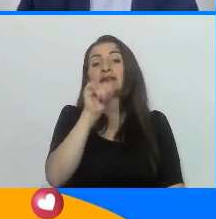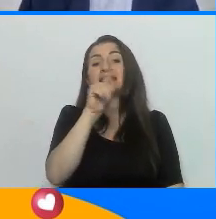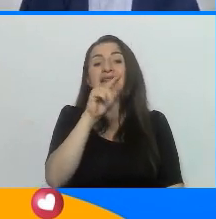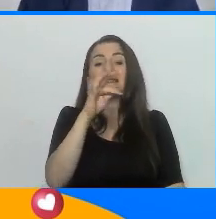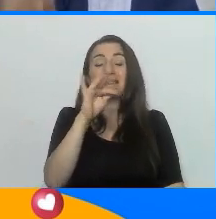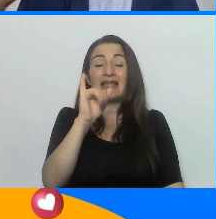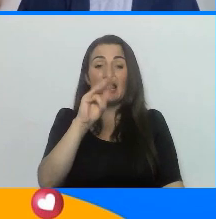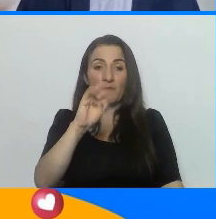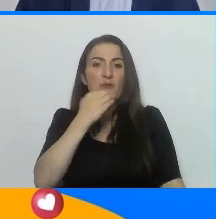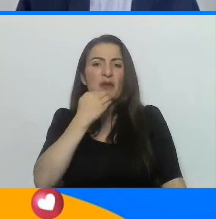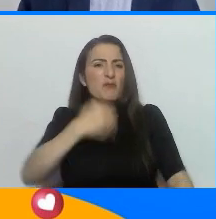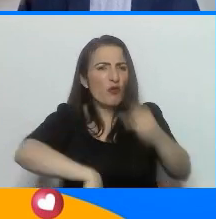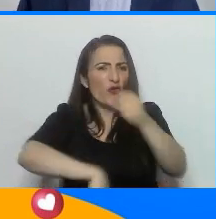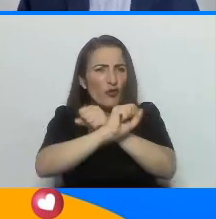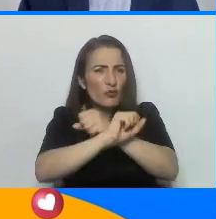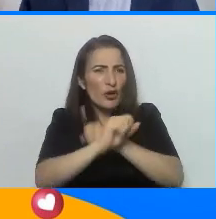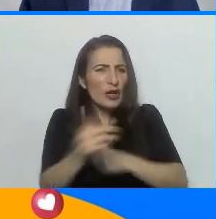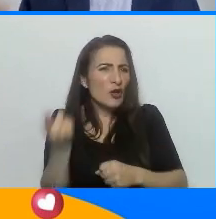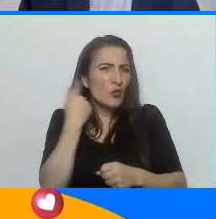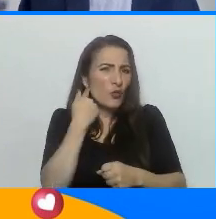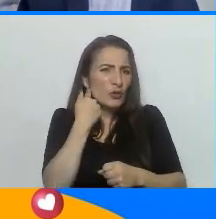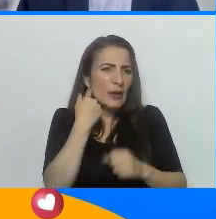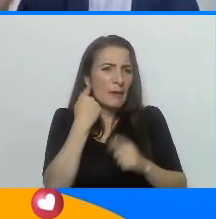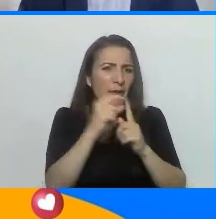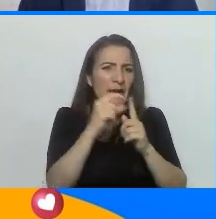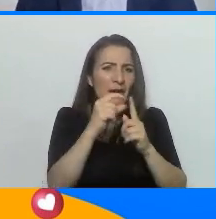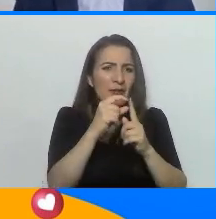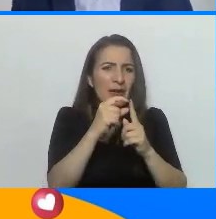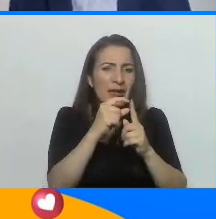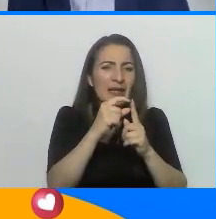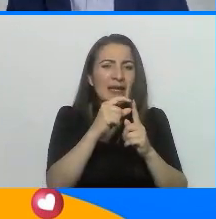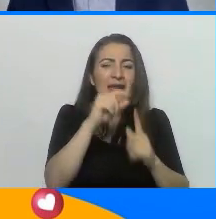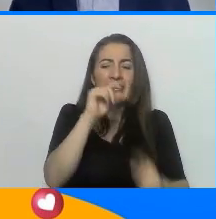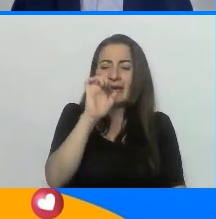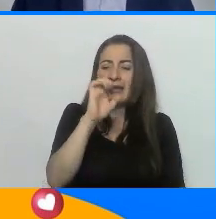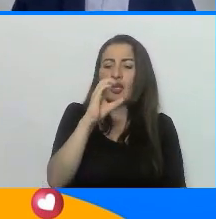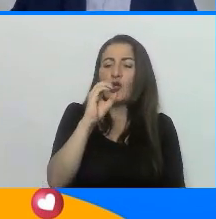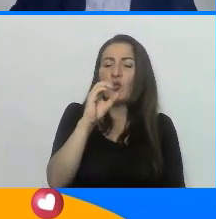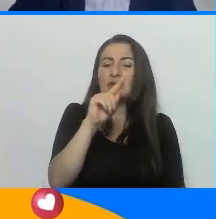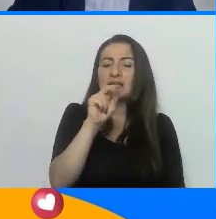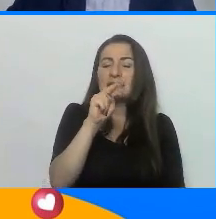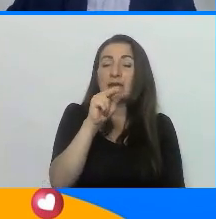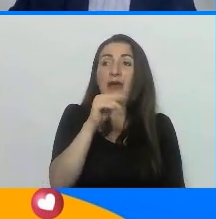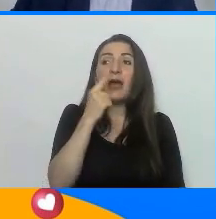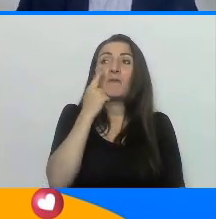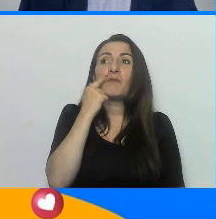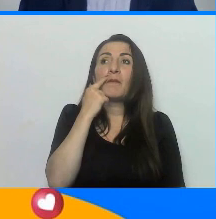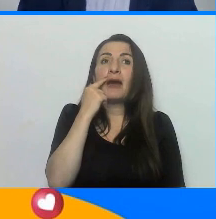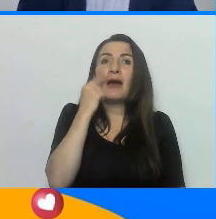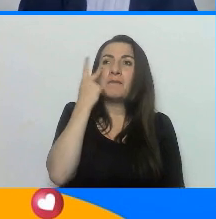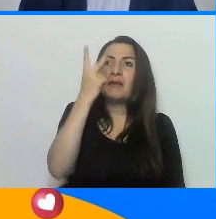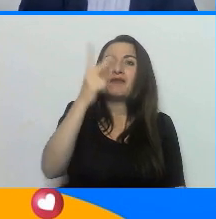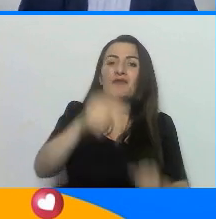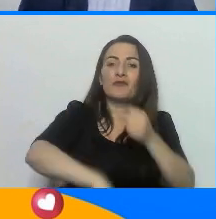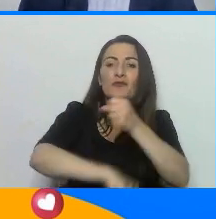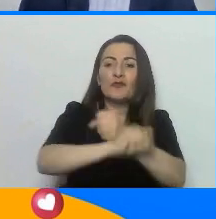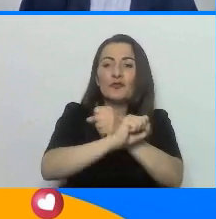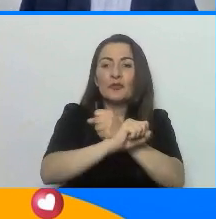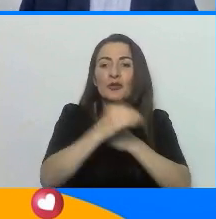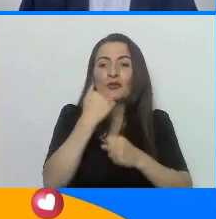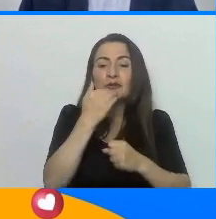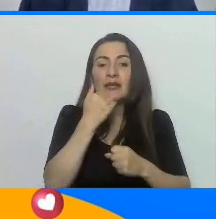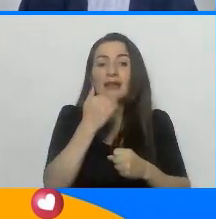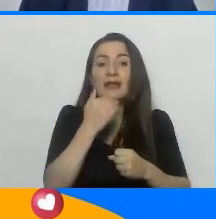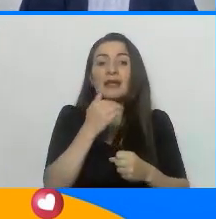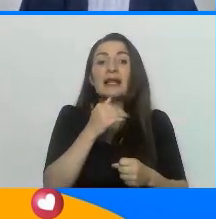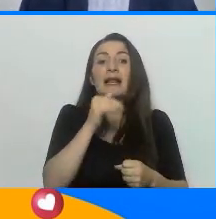se habla de ecosistema. Usted no sé, los chicos que les gusta el fútbol, los más chiquitos que escuchan al papá cuando ve fútbol o no sé, ya hasta en el fútbol